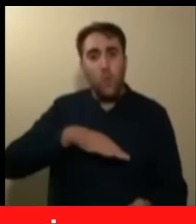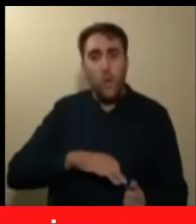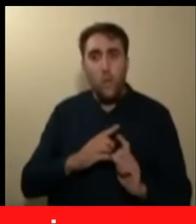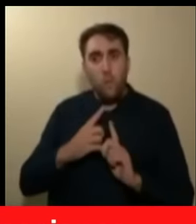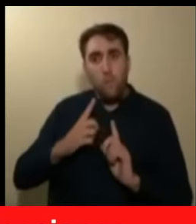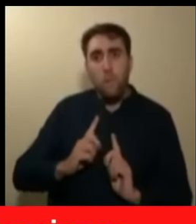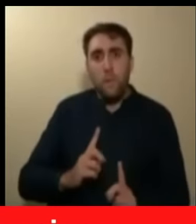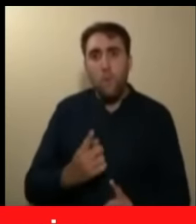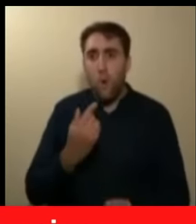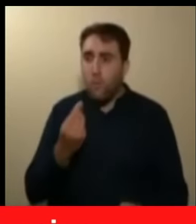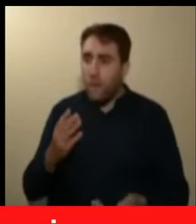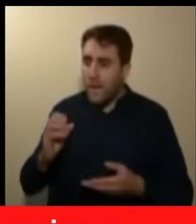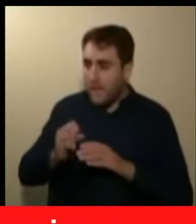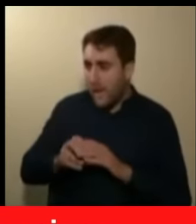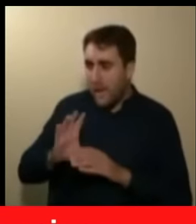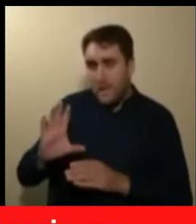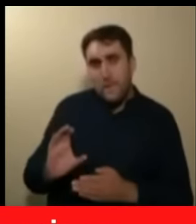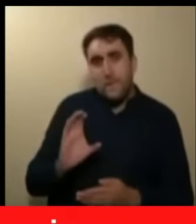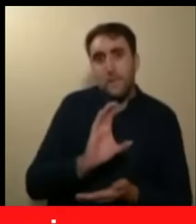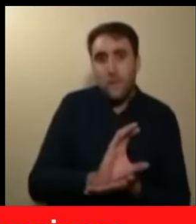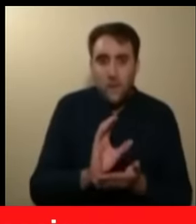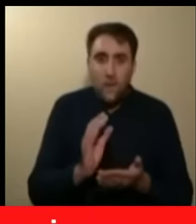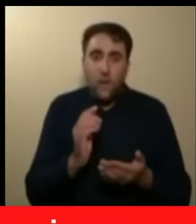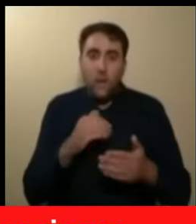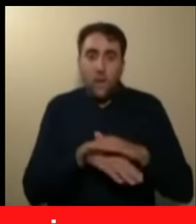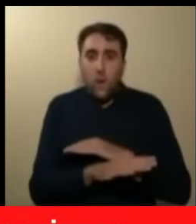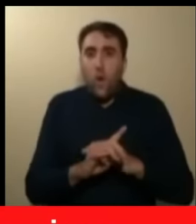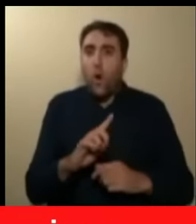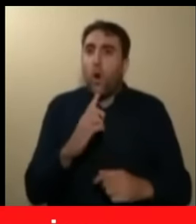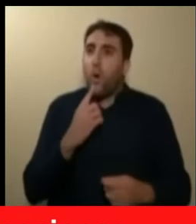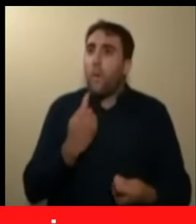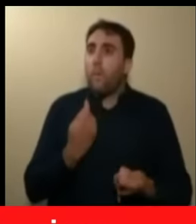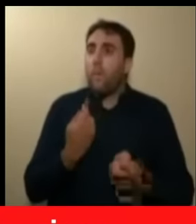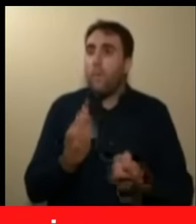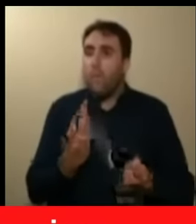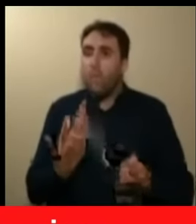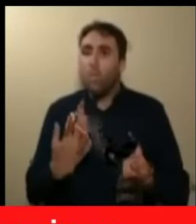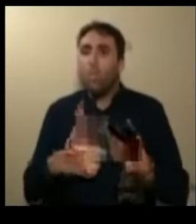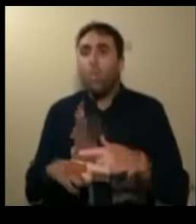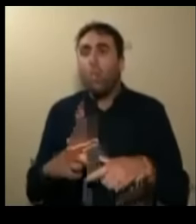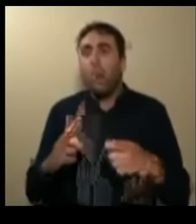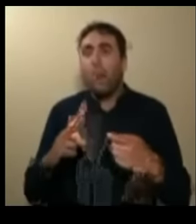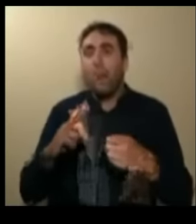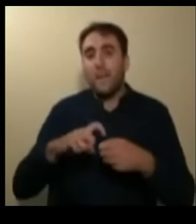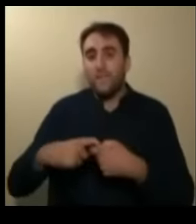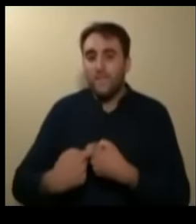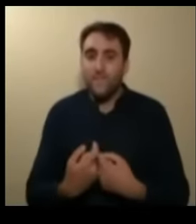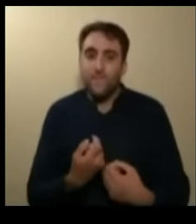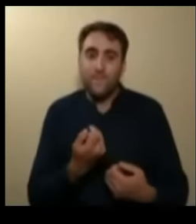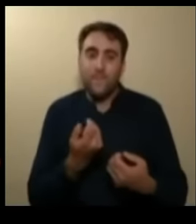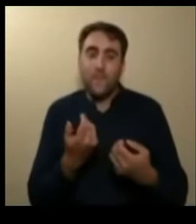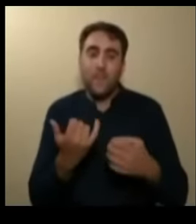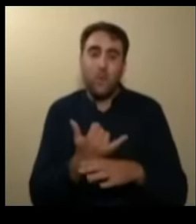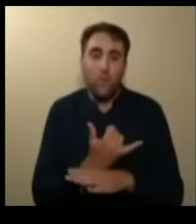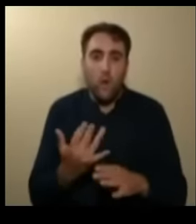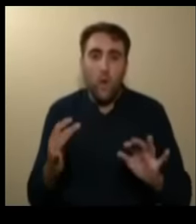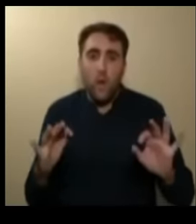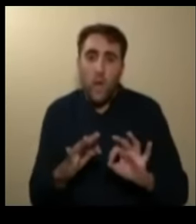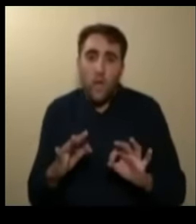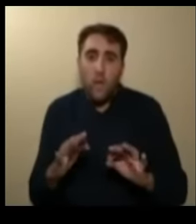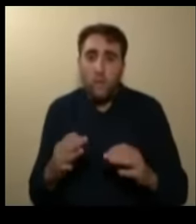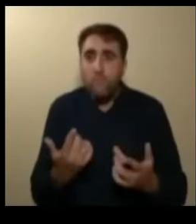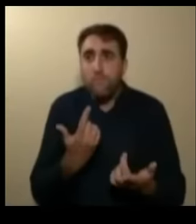congelar en un banco, o quien no tiene una institución de estas que prestan garantías o que otorgan garantías, hoy tiene una sola